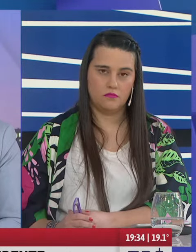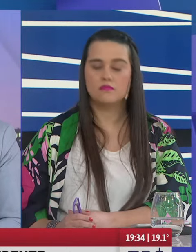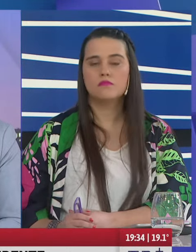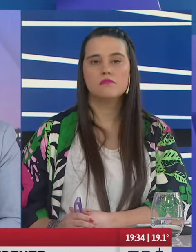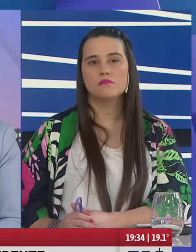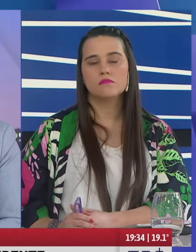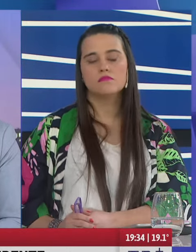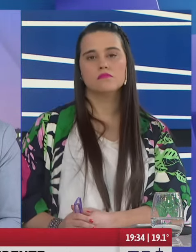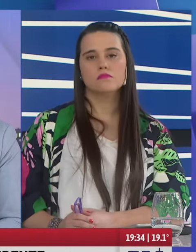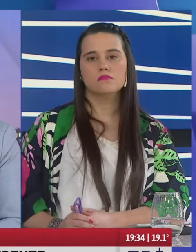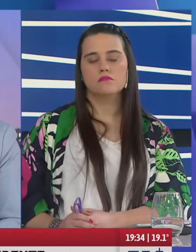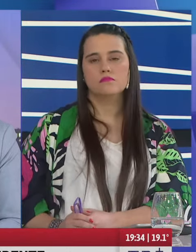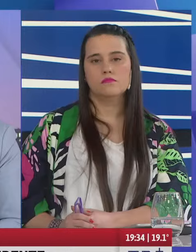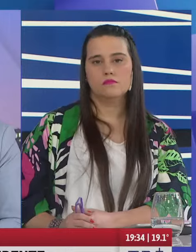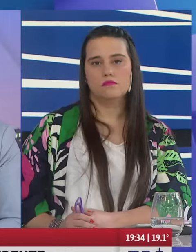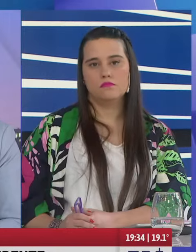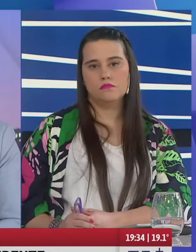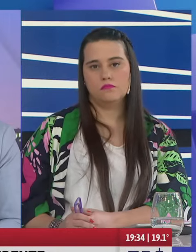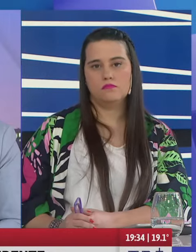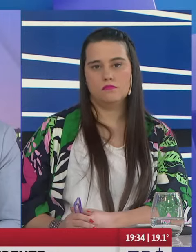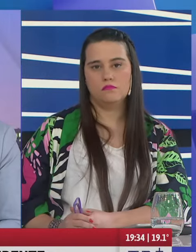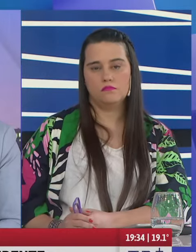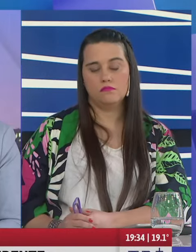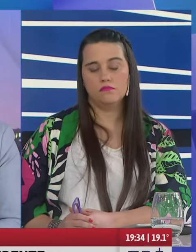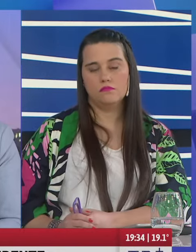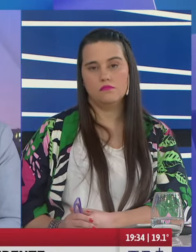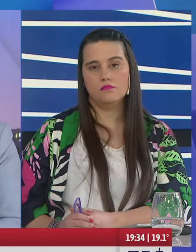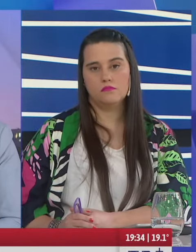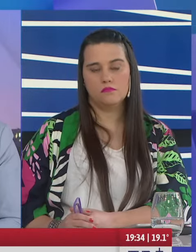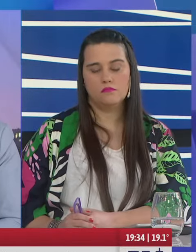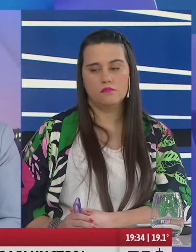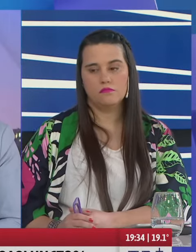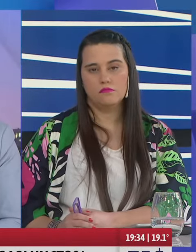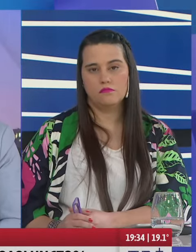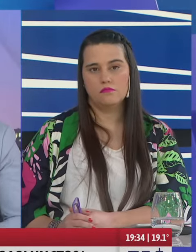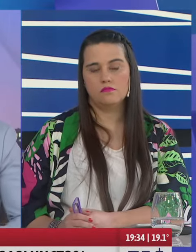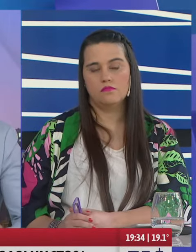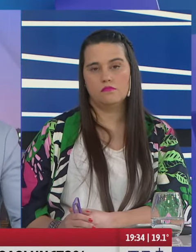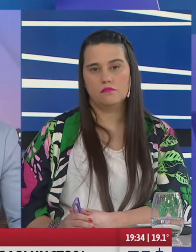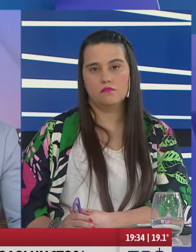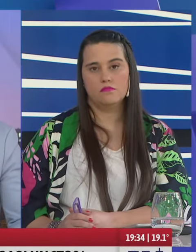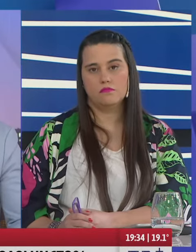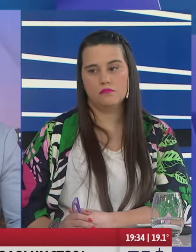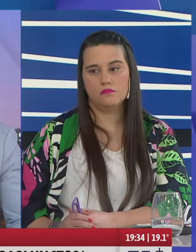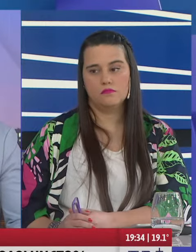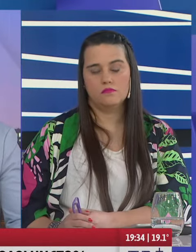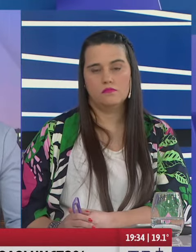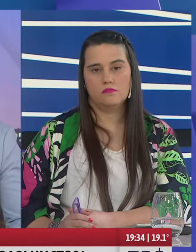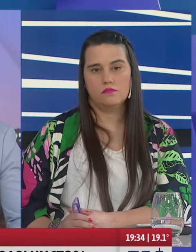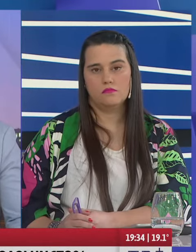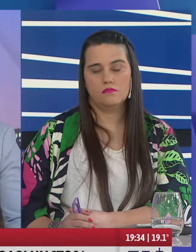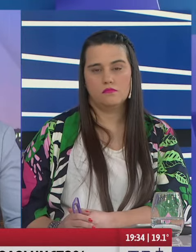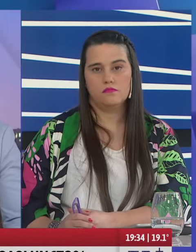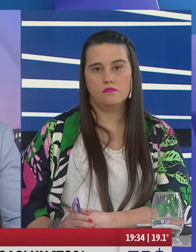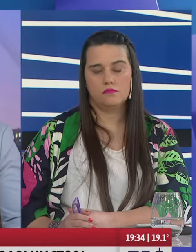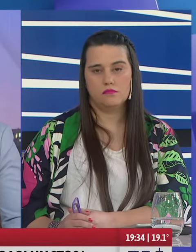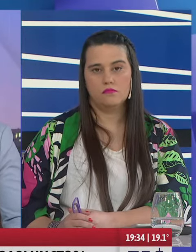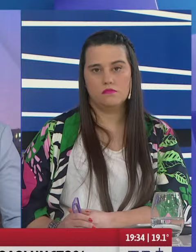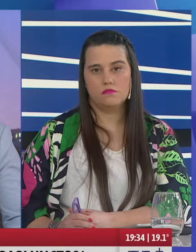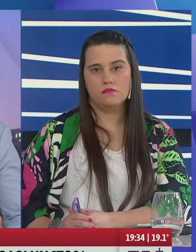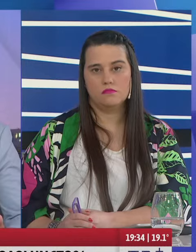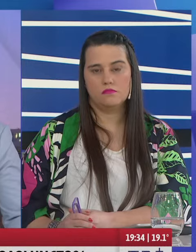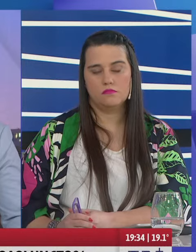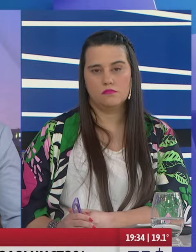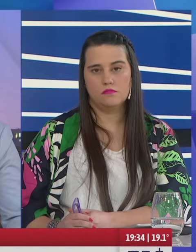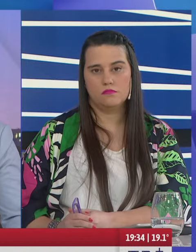veces, ahora se pone la lupa sobre los senadores, pero en general, gran parte de la dirigencia, y pienso en otros poderes, no